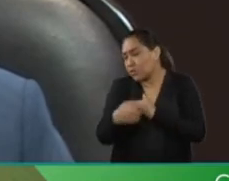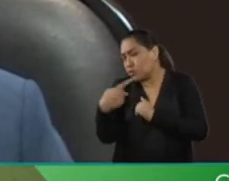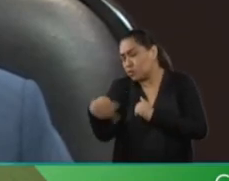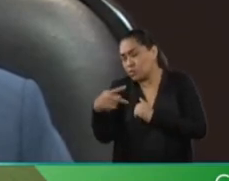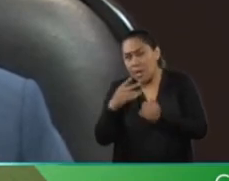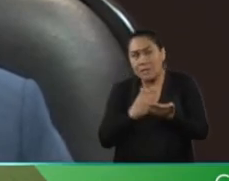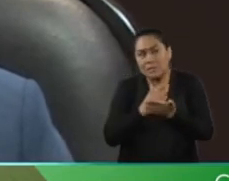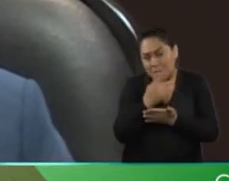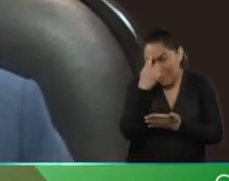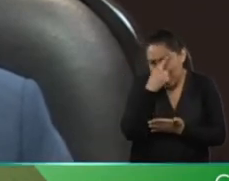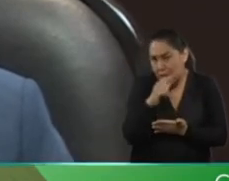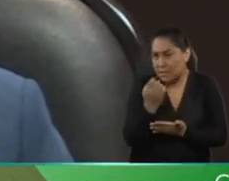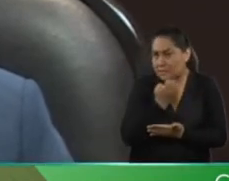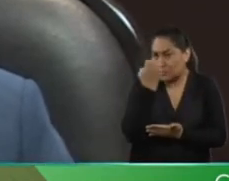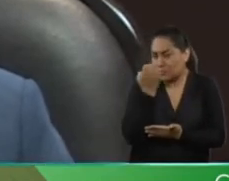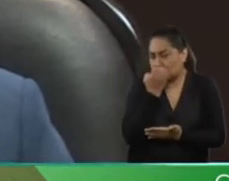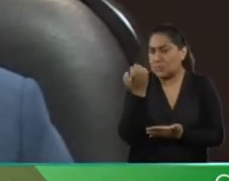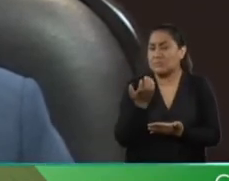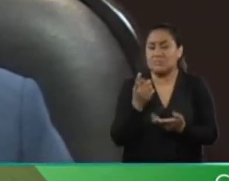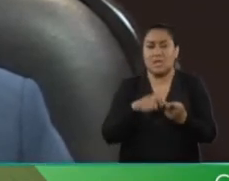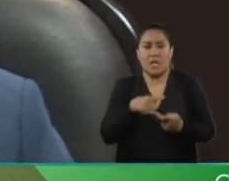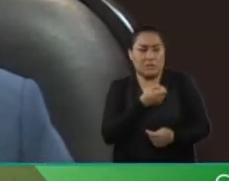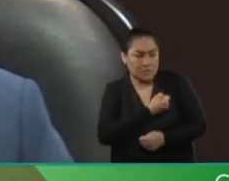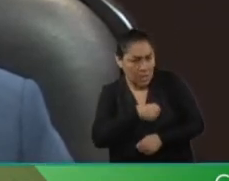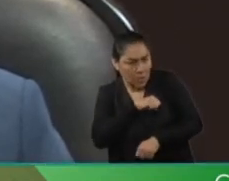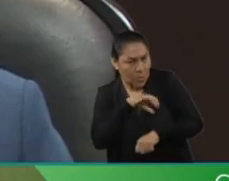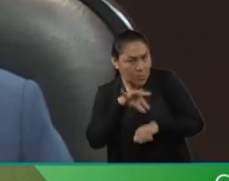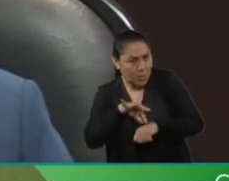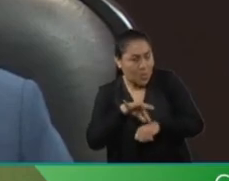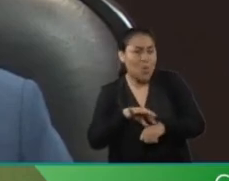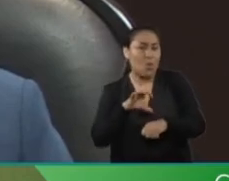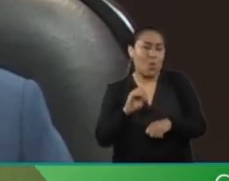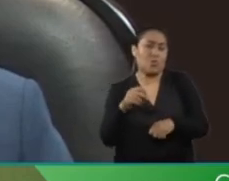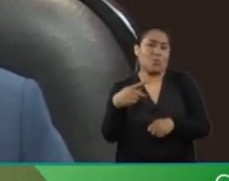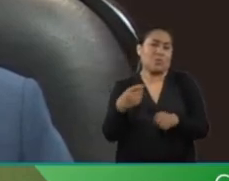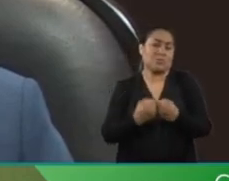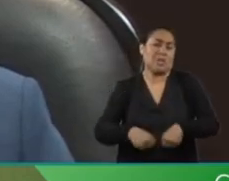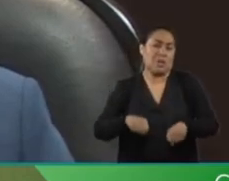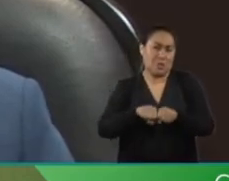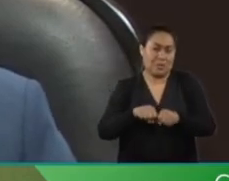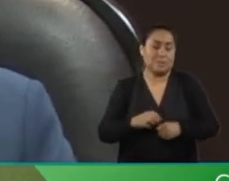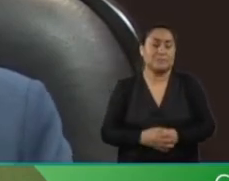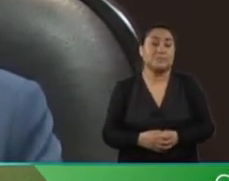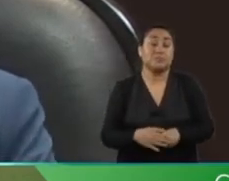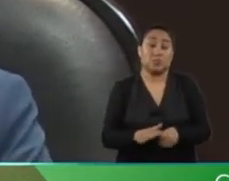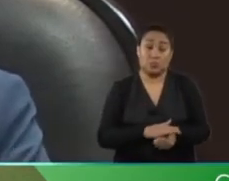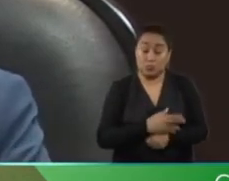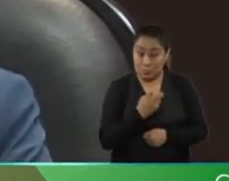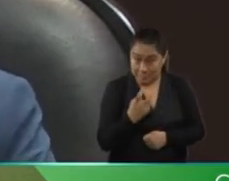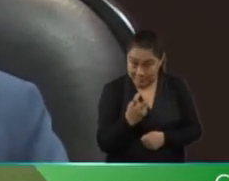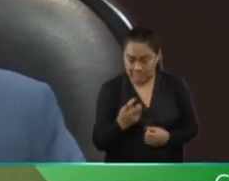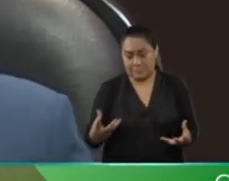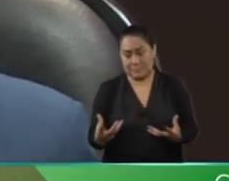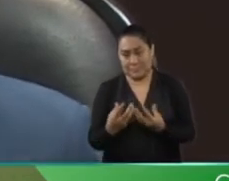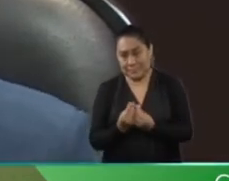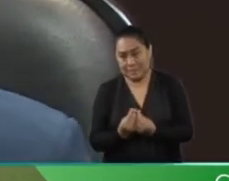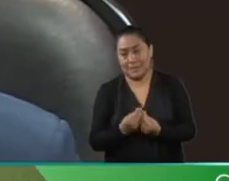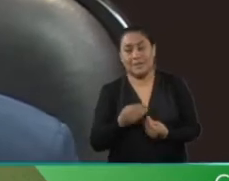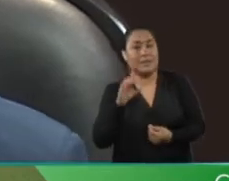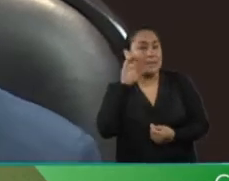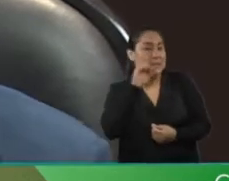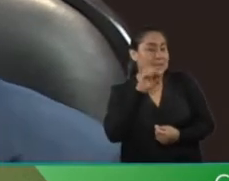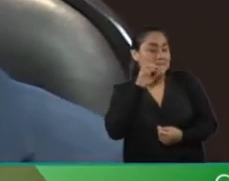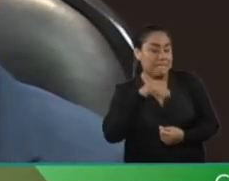una adecuada educación, buena salud y seguridad social. Por eso, la bancada de Movimiento